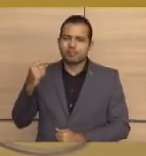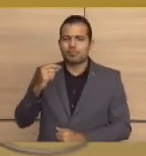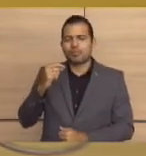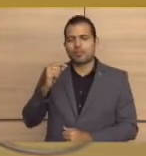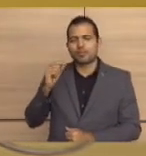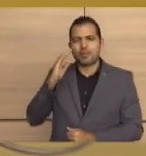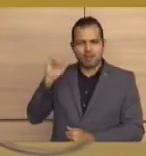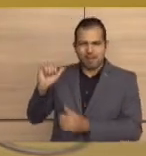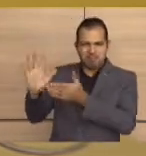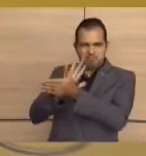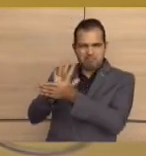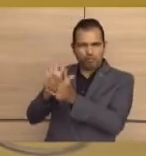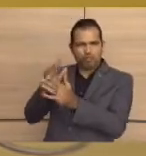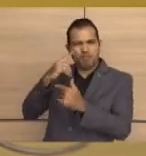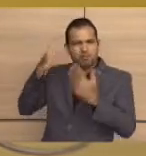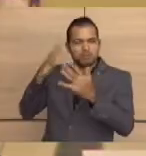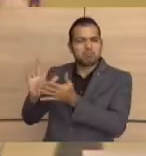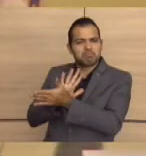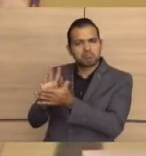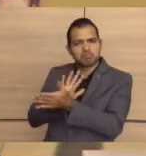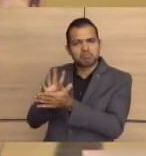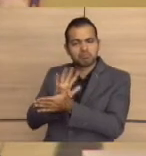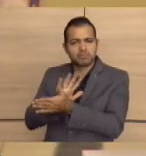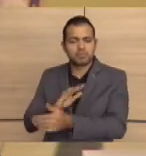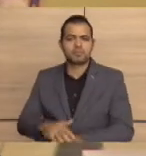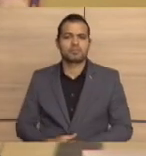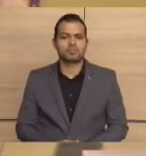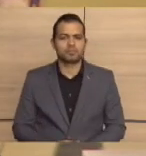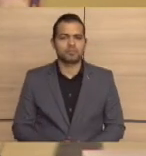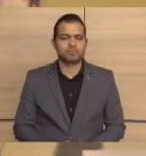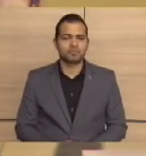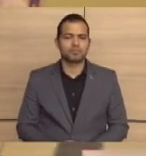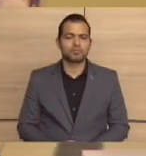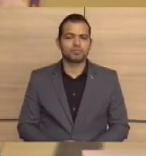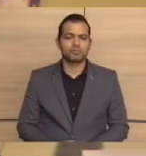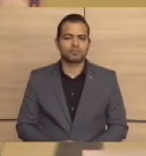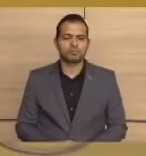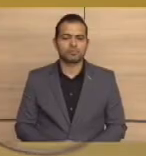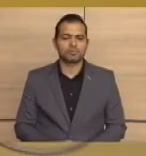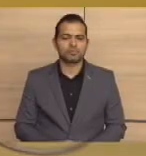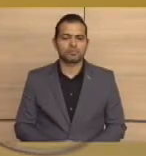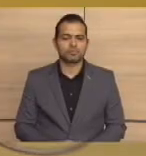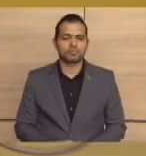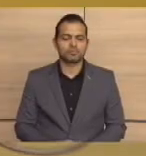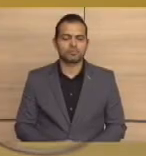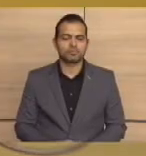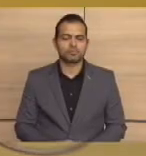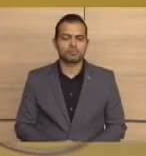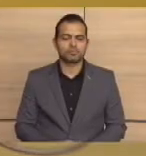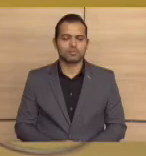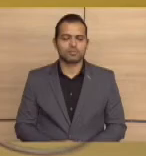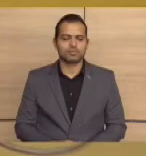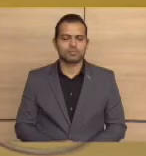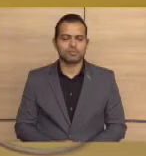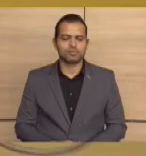niño es un balón. Entonces, que deberían comenzar a permitirnos a nosotras tener un balón también. Y Manuela Carmena me